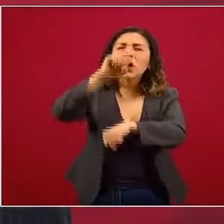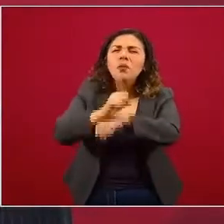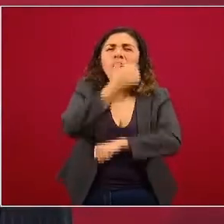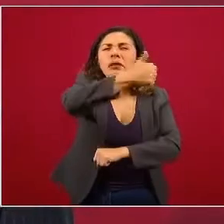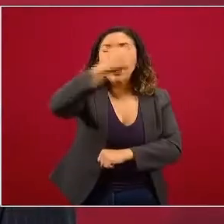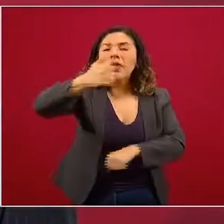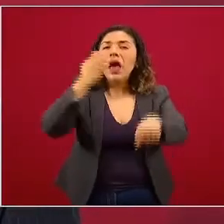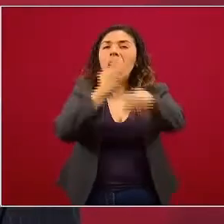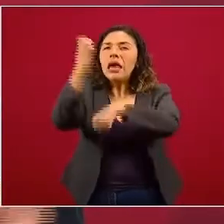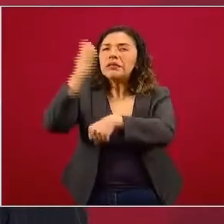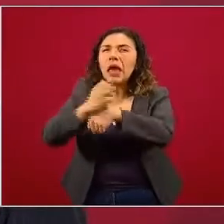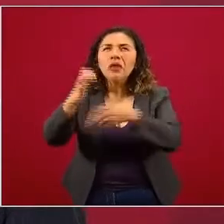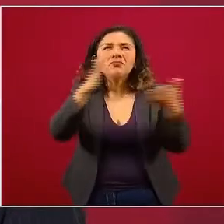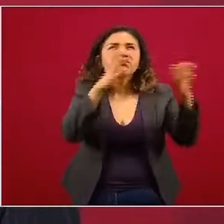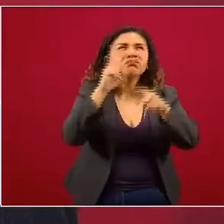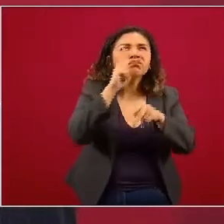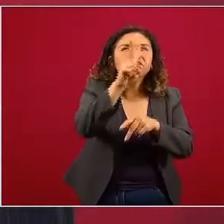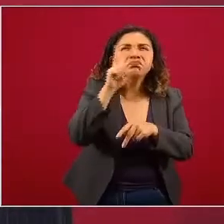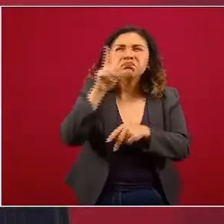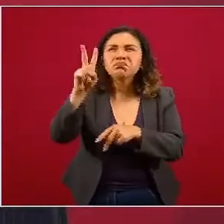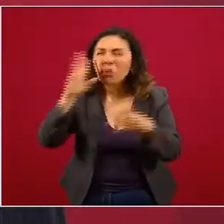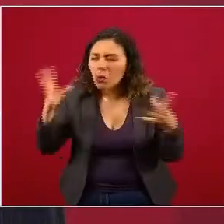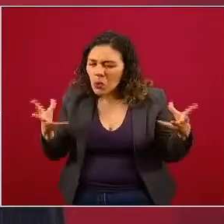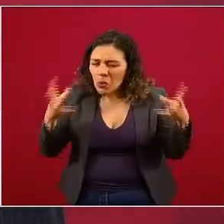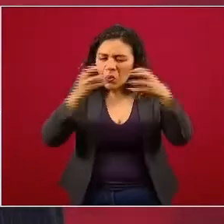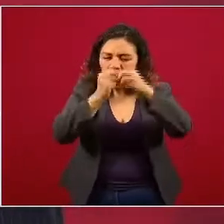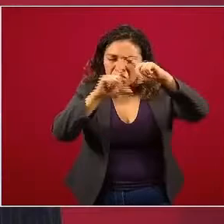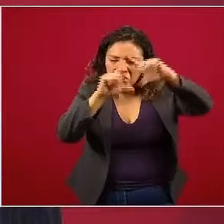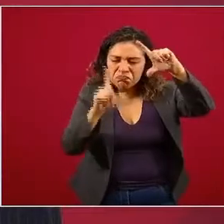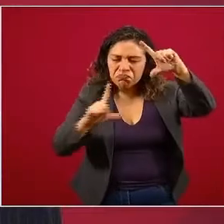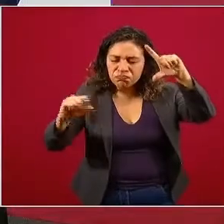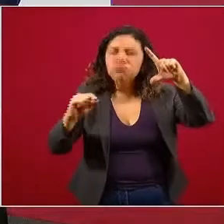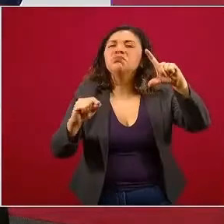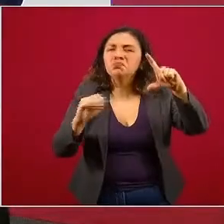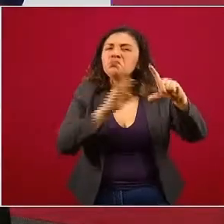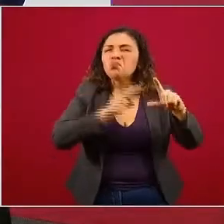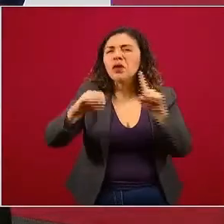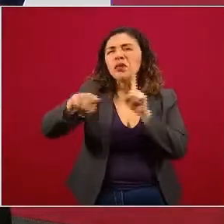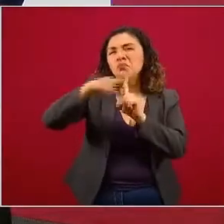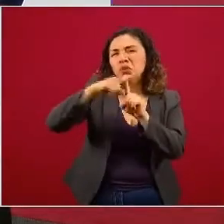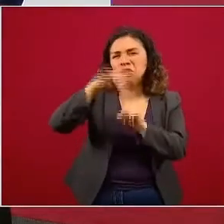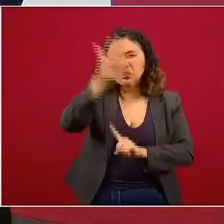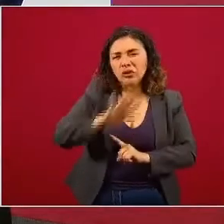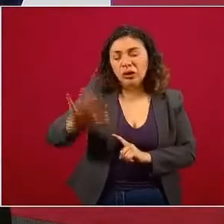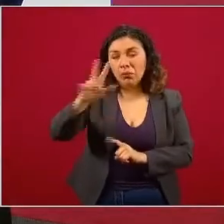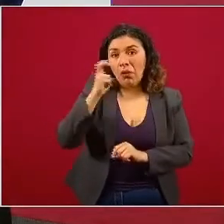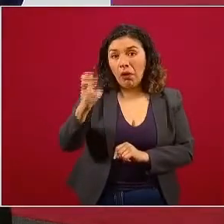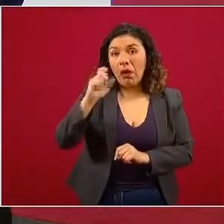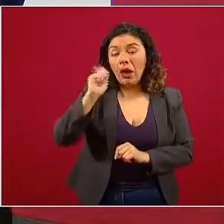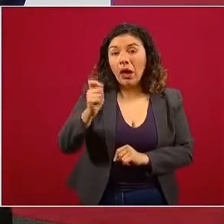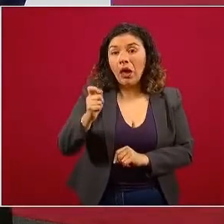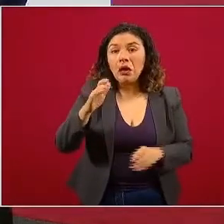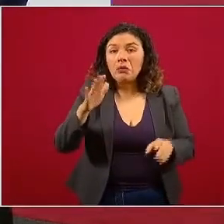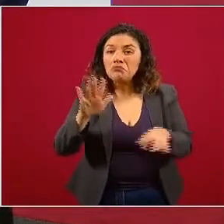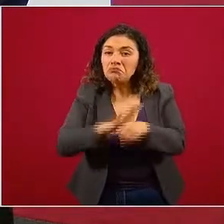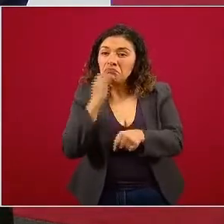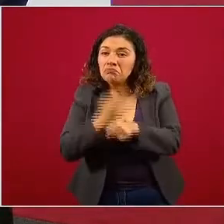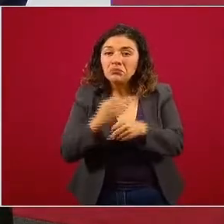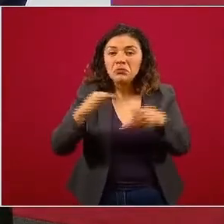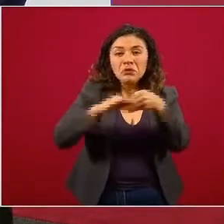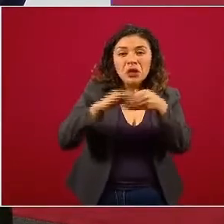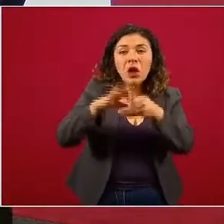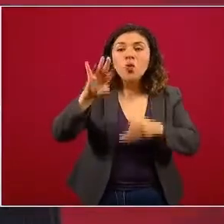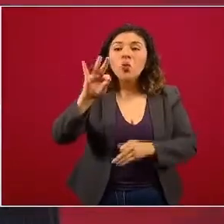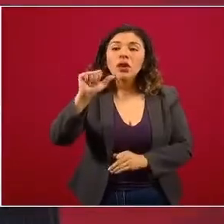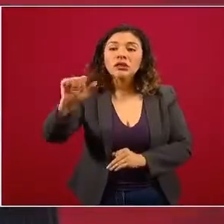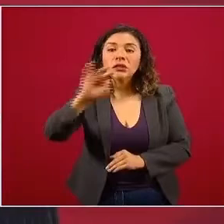entidad federativa y por consiguiente en el conjunto nacional resultan positivas. Y está aproximadamente en